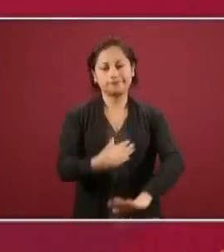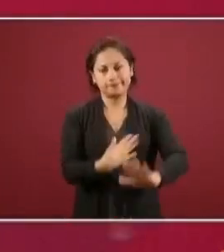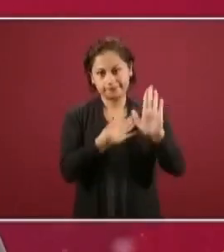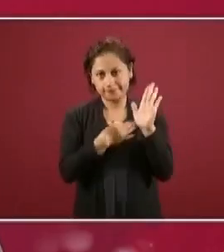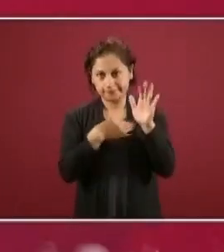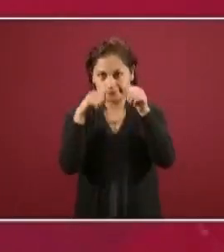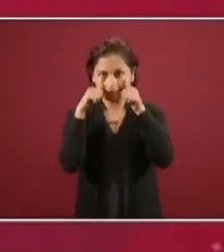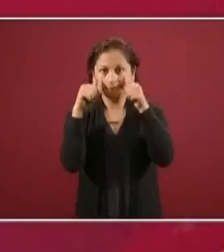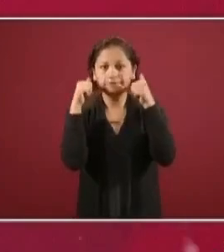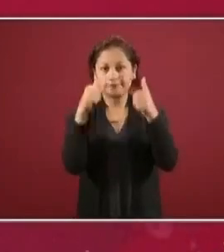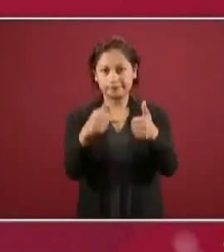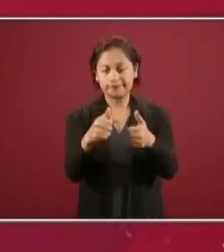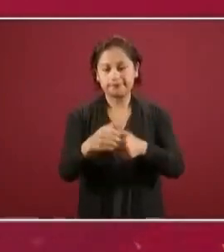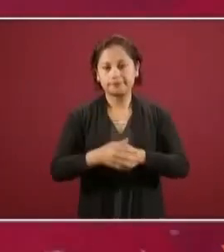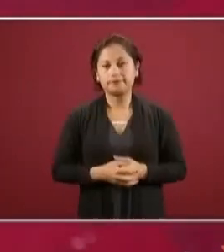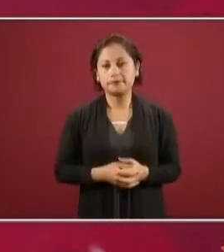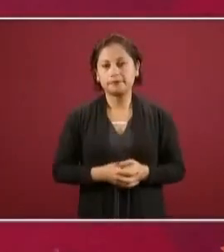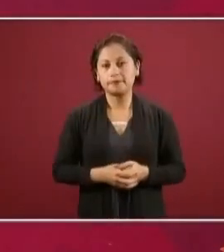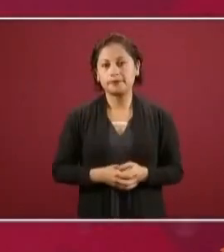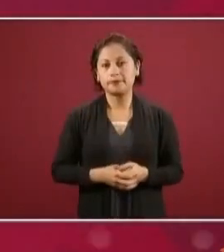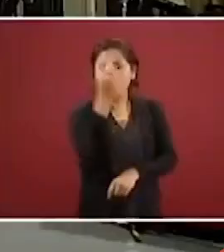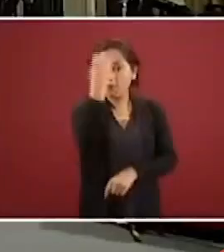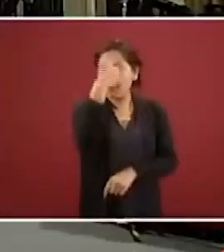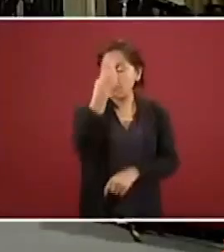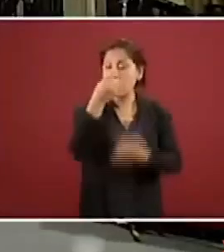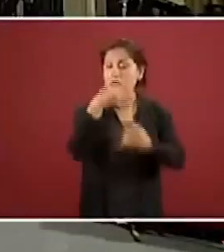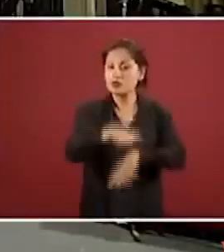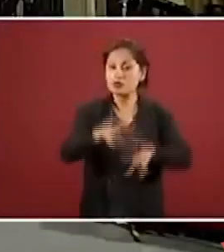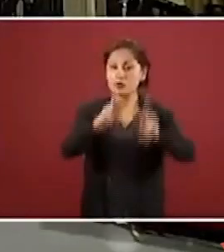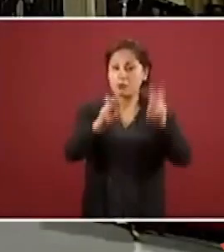Estamos pendientes de que no se pierda.